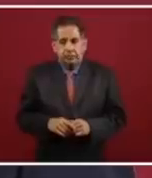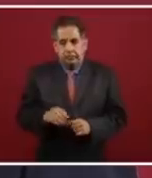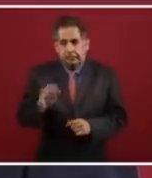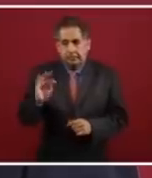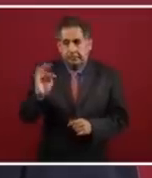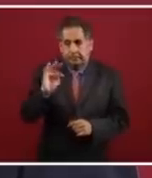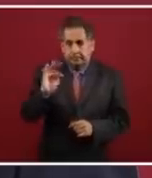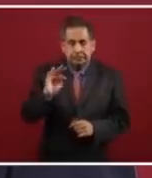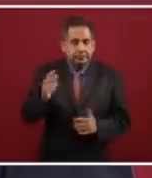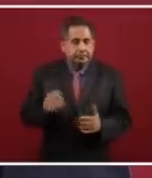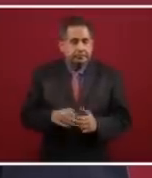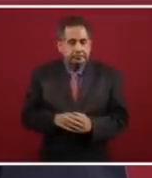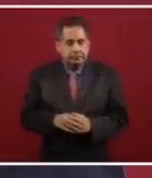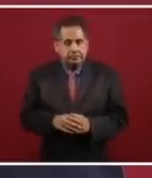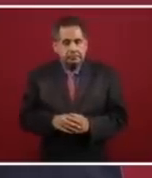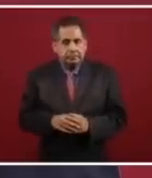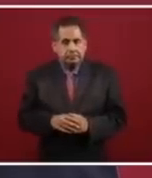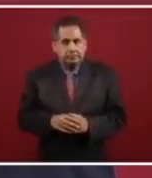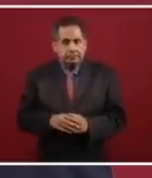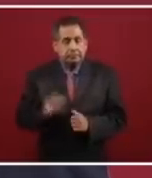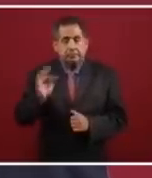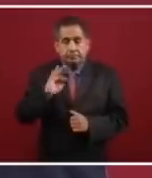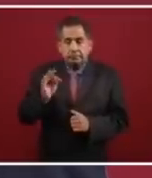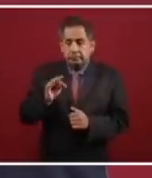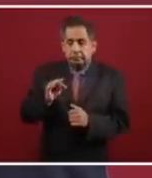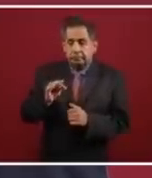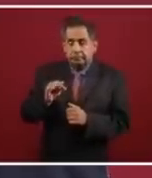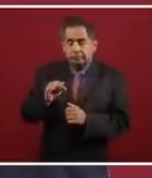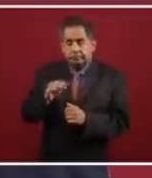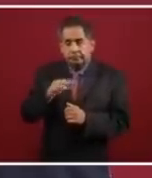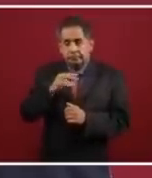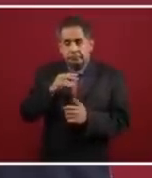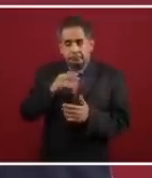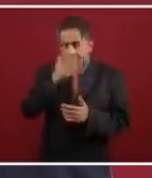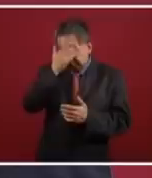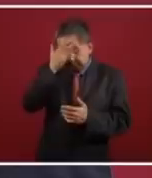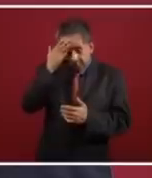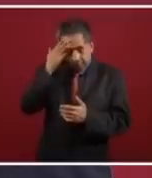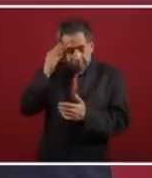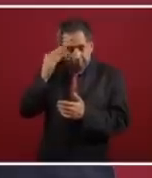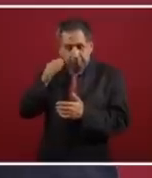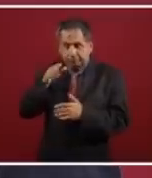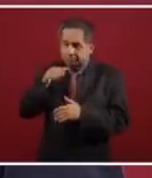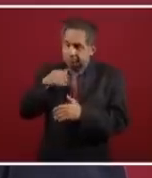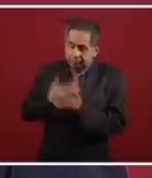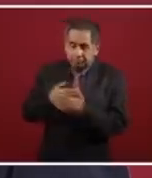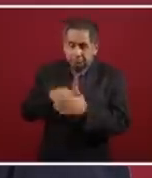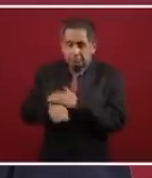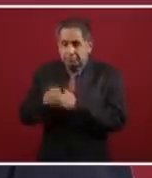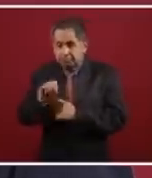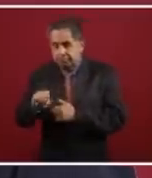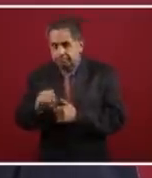hubiésemos caído en esa trampa, nos costó